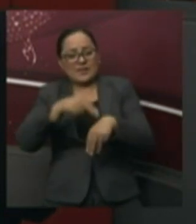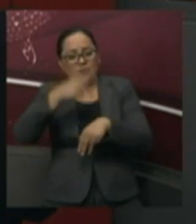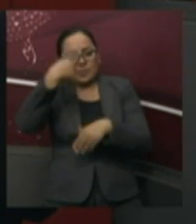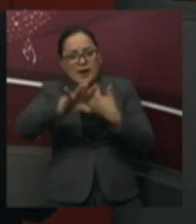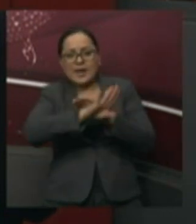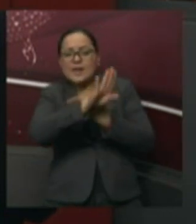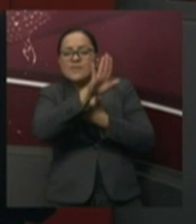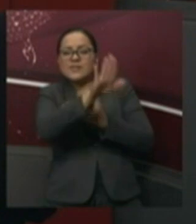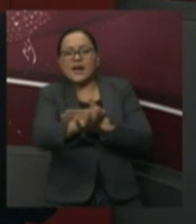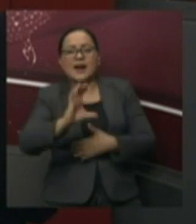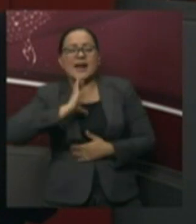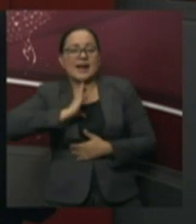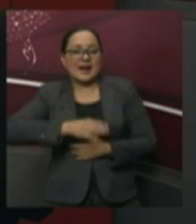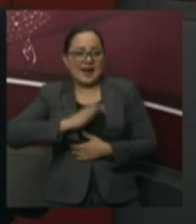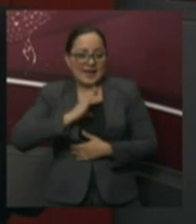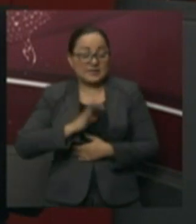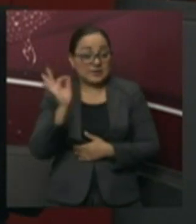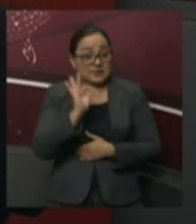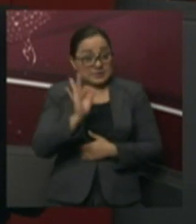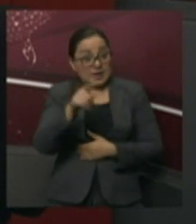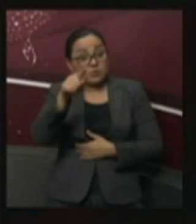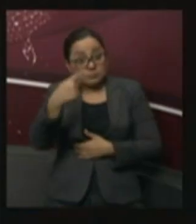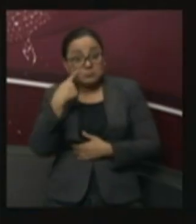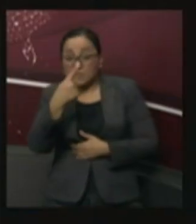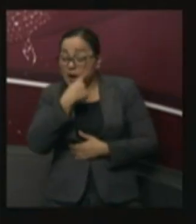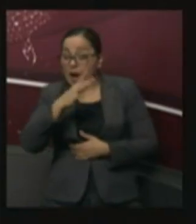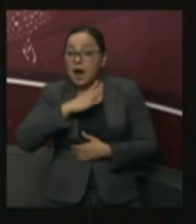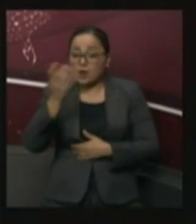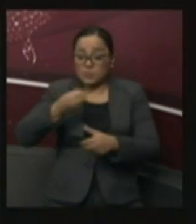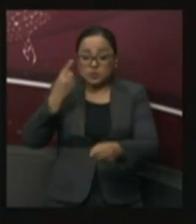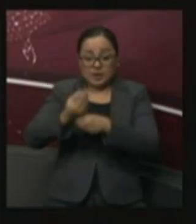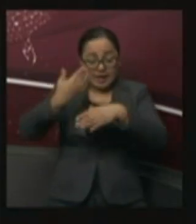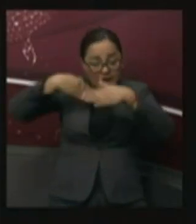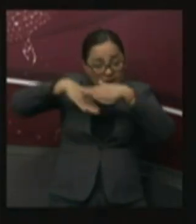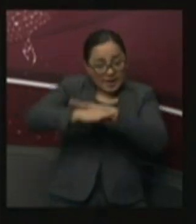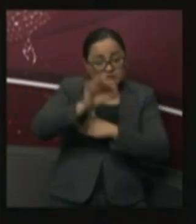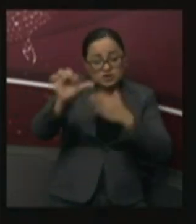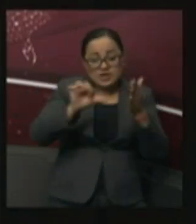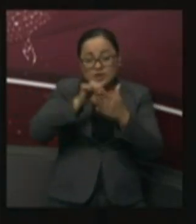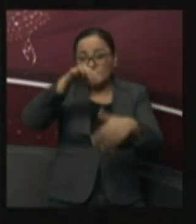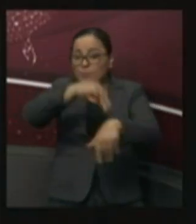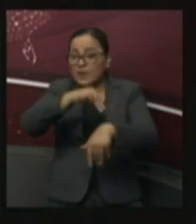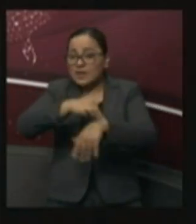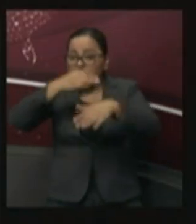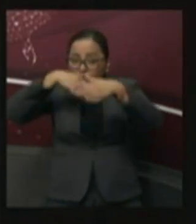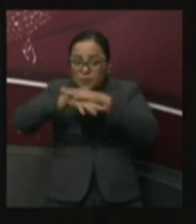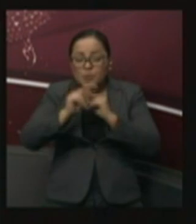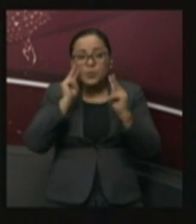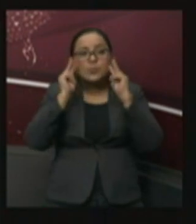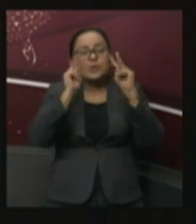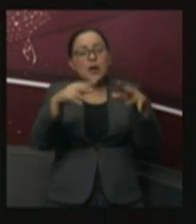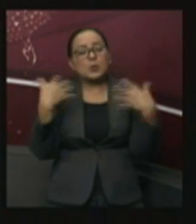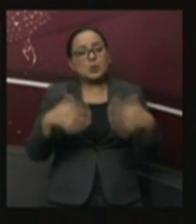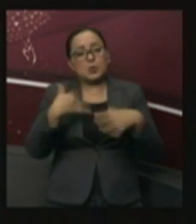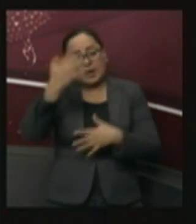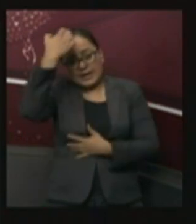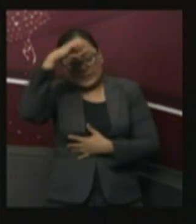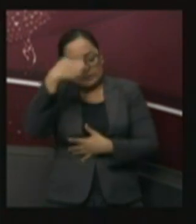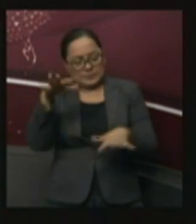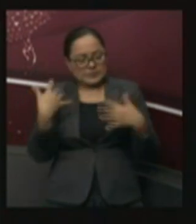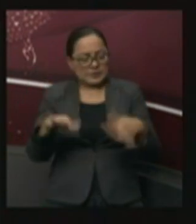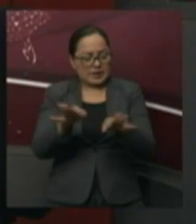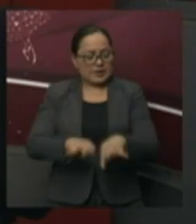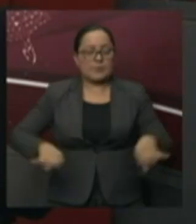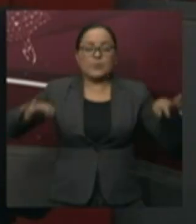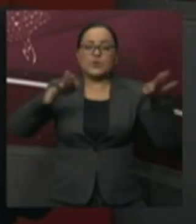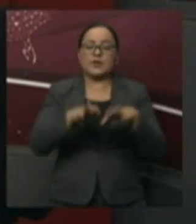cáncer. Ahí quien tenga oportunidad de visitar el centro médico puede llevarse una experiencia plástica de primer orden. Y